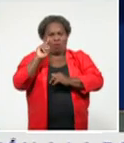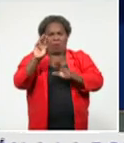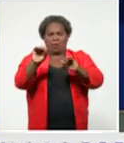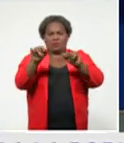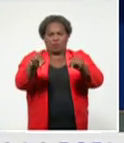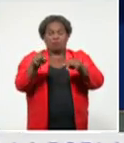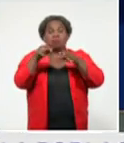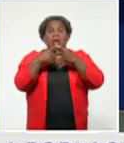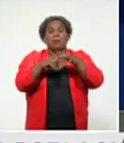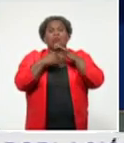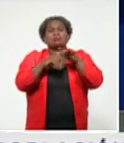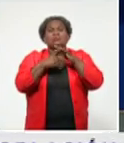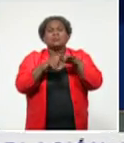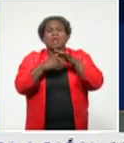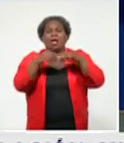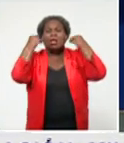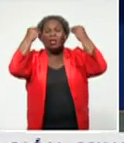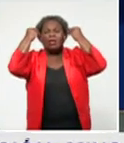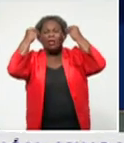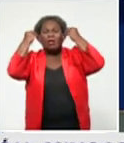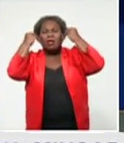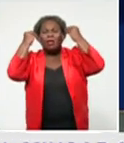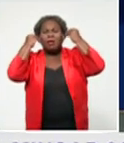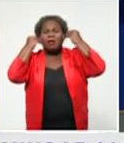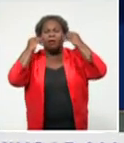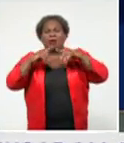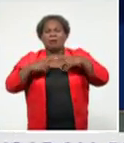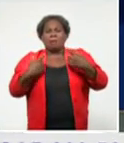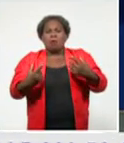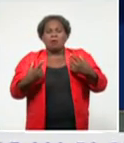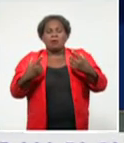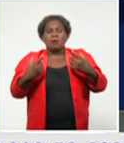revisión, ya que en el análisis,